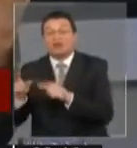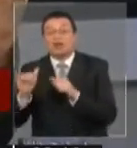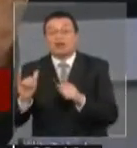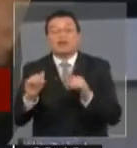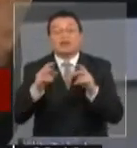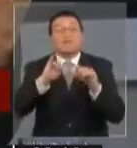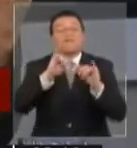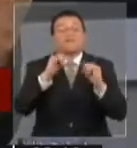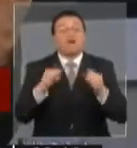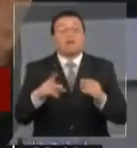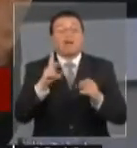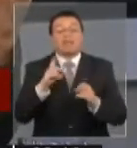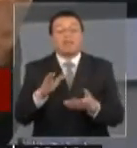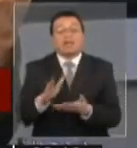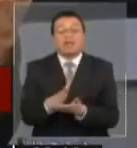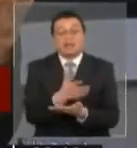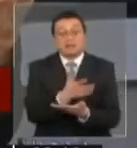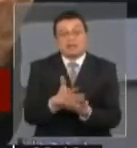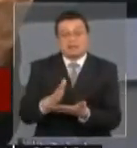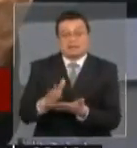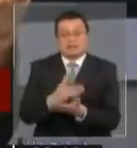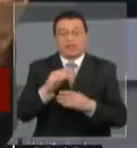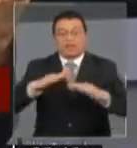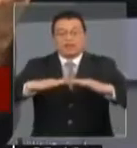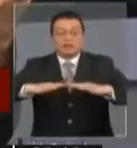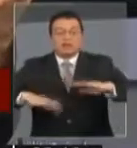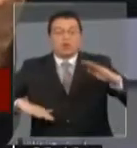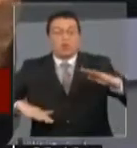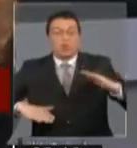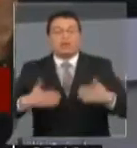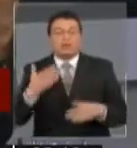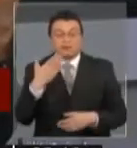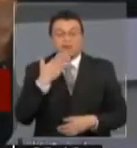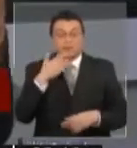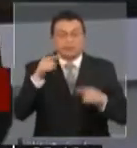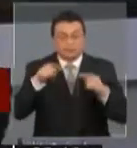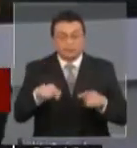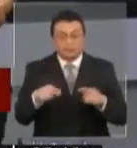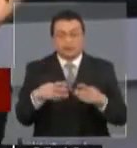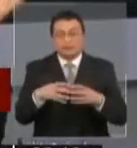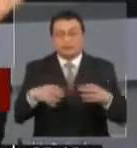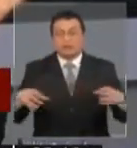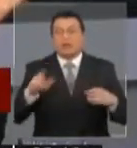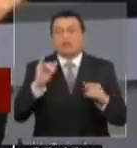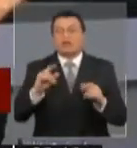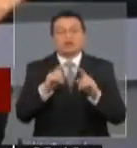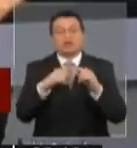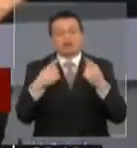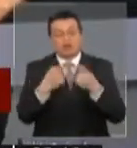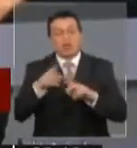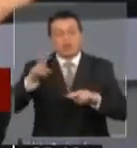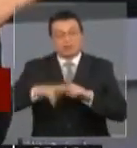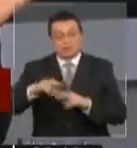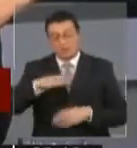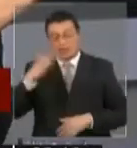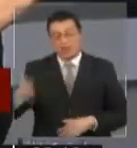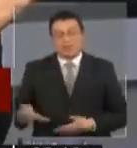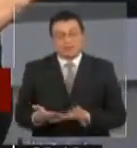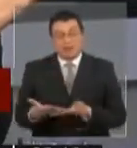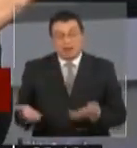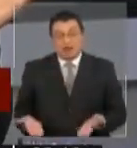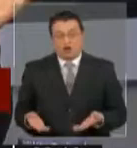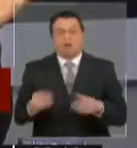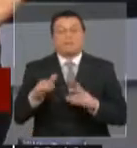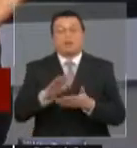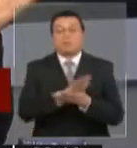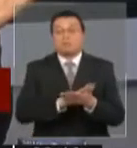de exclusión, formas de desigualdad también de estos derechos, y esto desde la antigüedad hasta nuestros días. Por ejemplo, en